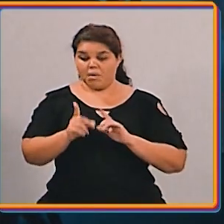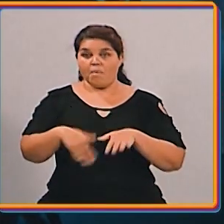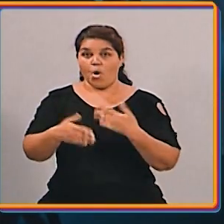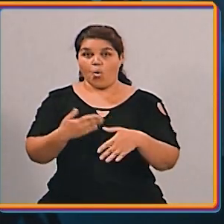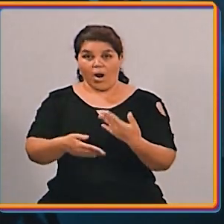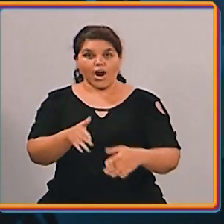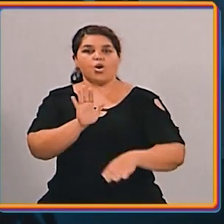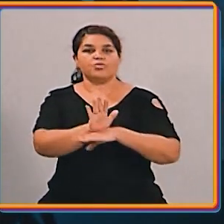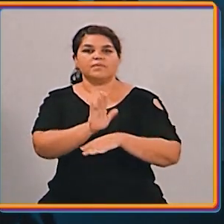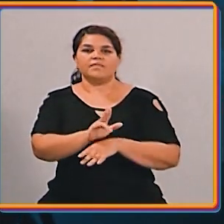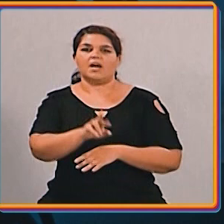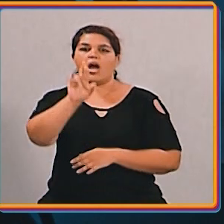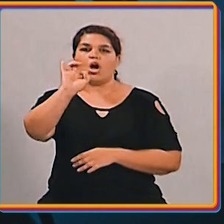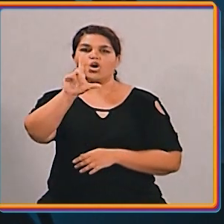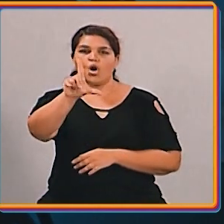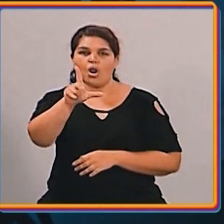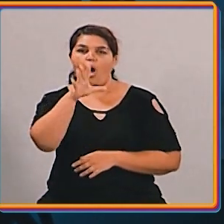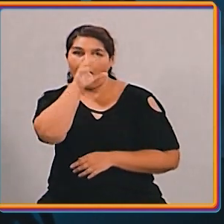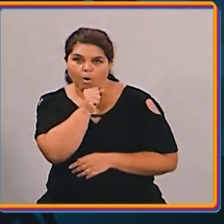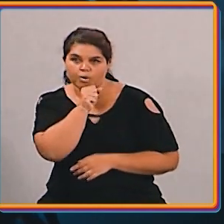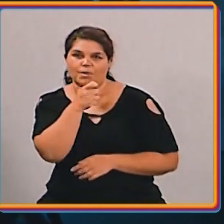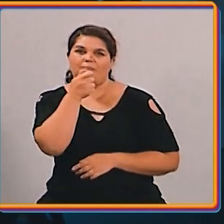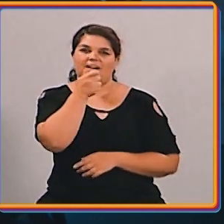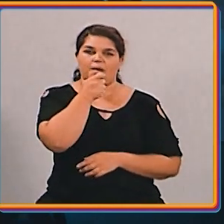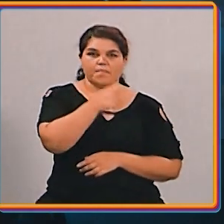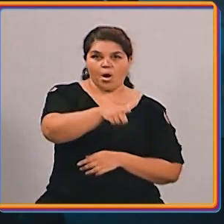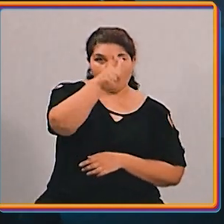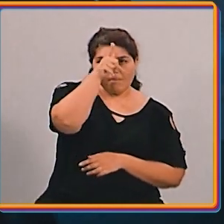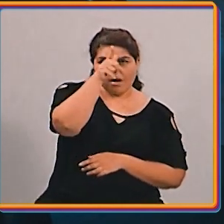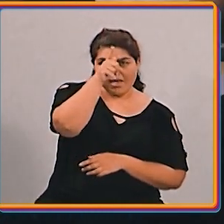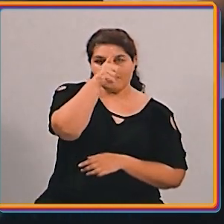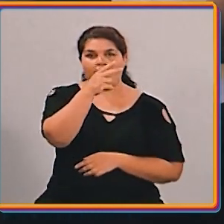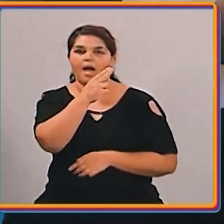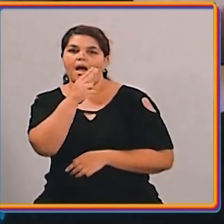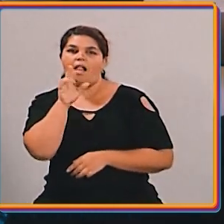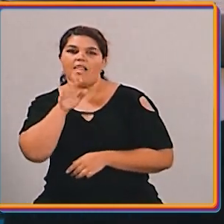Un juego donde se aplica el concepto de roles ocultos es el clásico ladrón y policía.